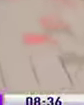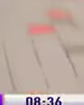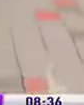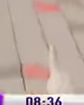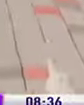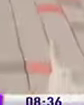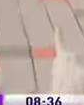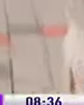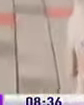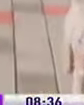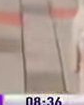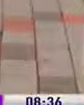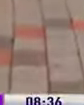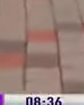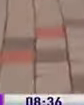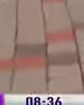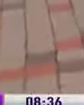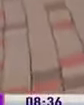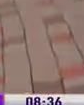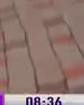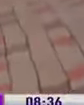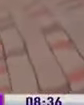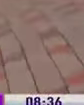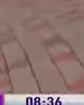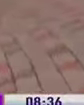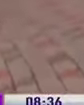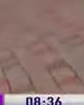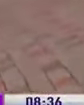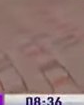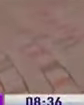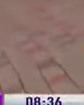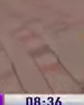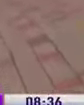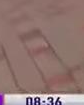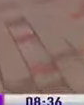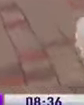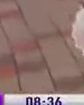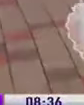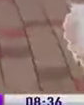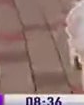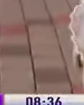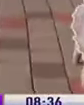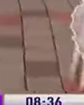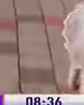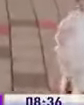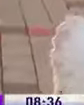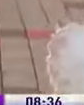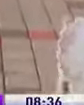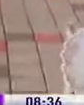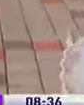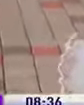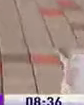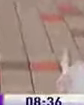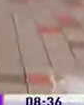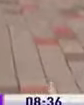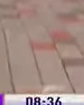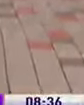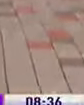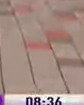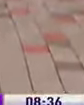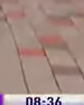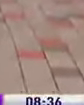Paseando al zambito. Sí, sacándole físico. Sacándole físico al wipe. Nos va a demostrar las putitas para el popó de